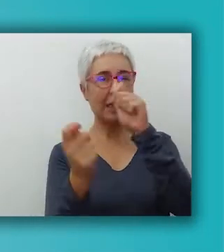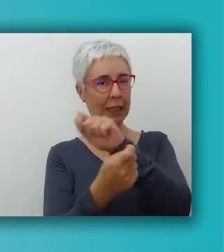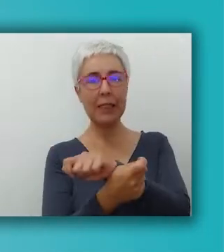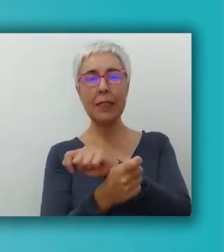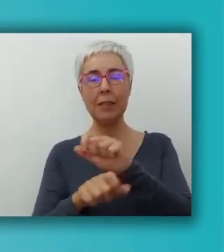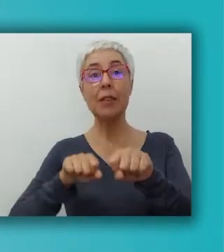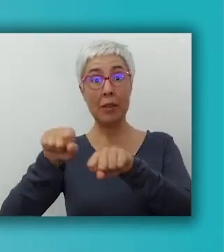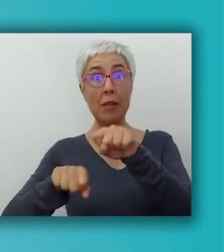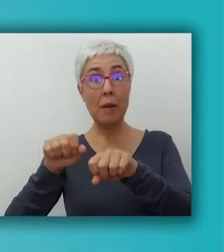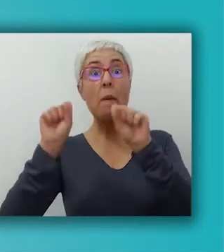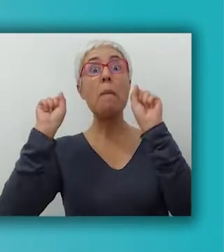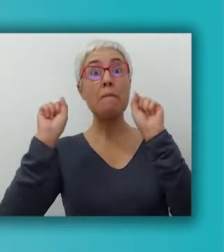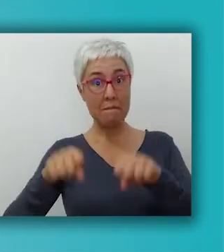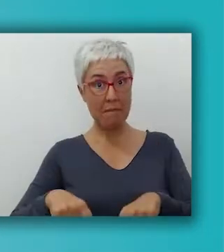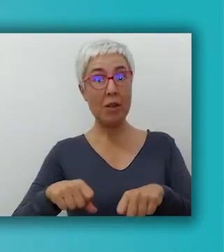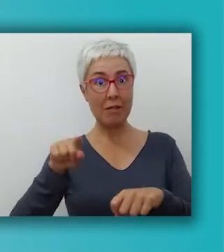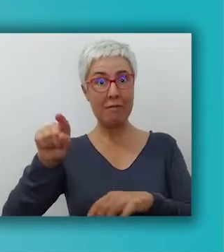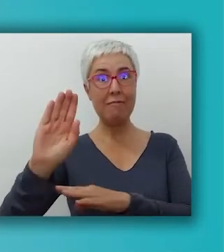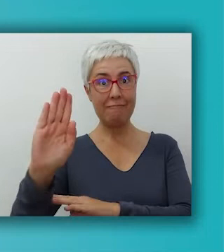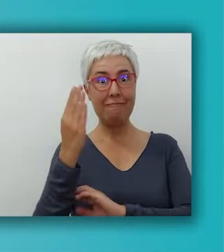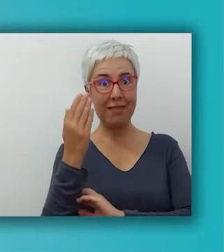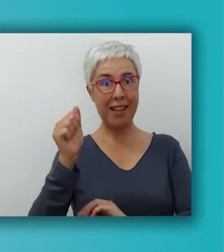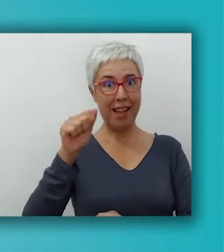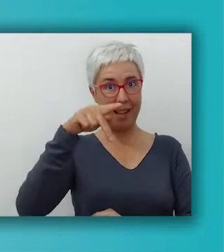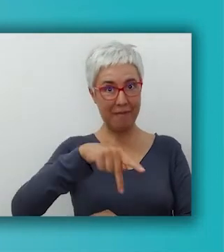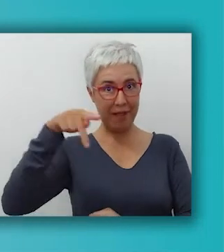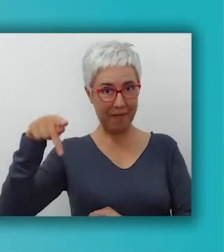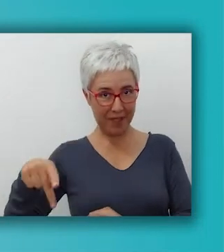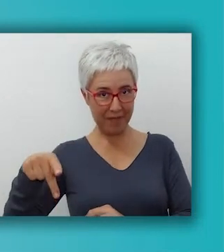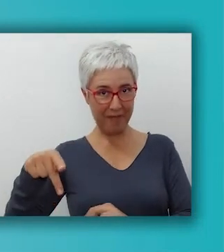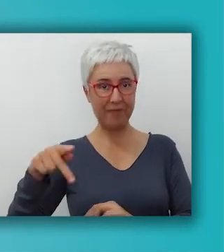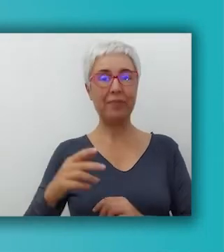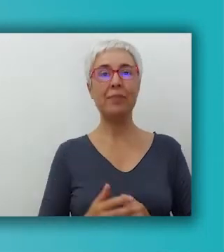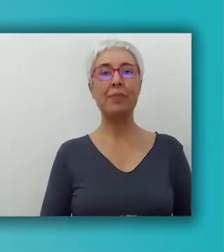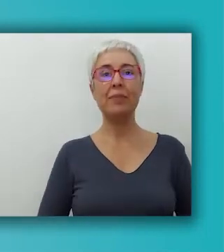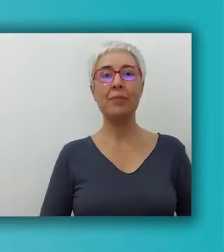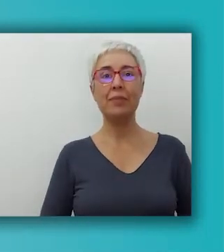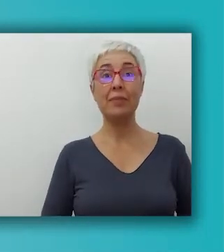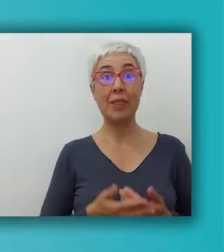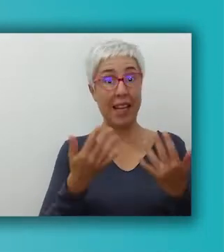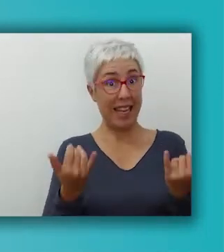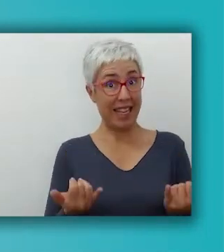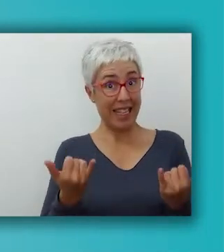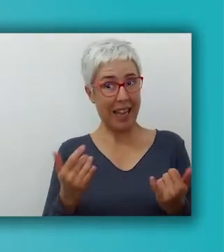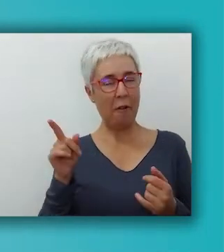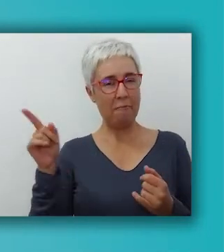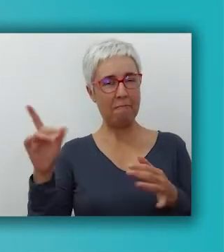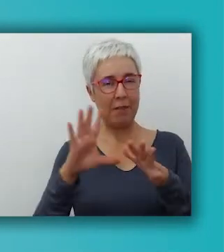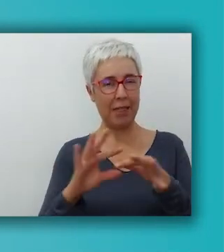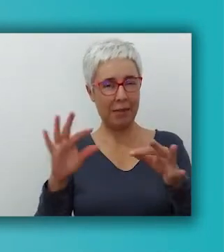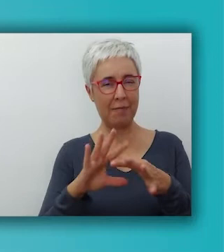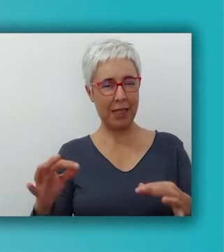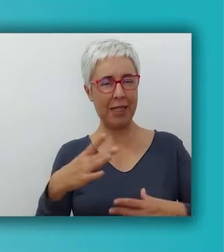Pues Ciclo Green nos presenta una solución que puede ser viable este cambio de hábito. No os explico mucho más